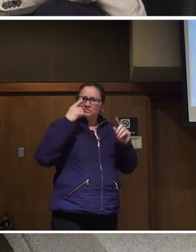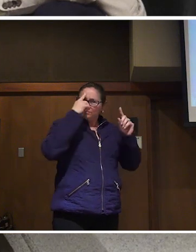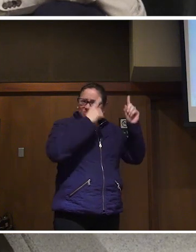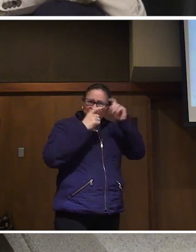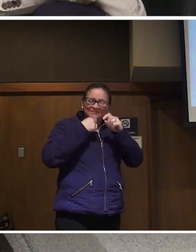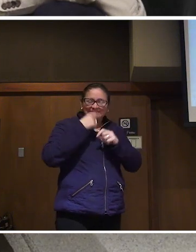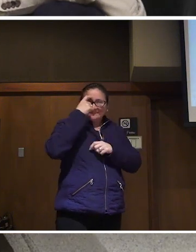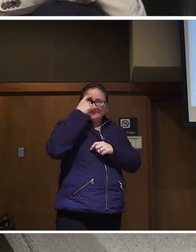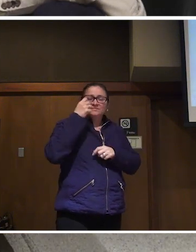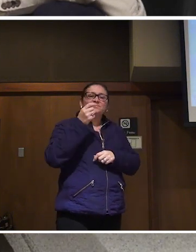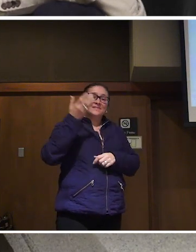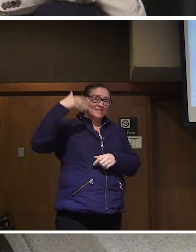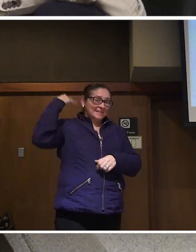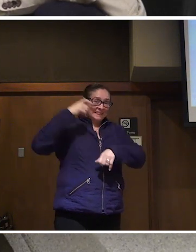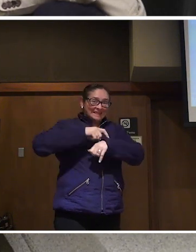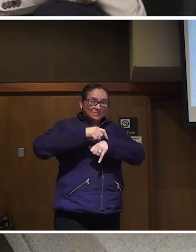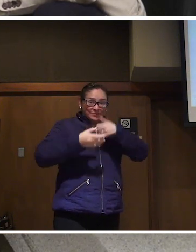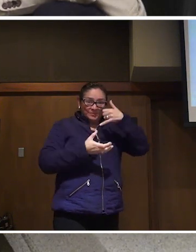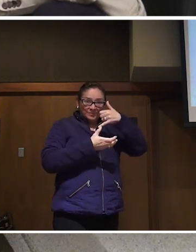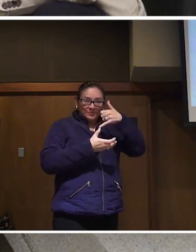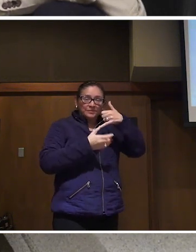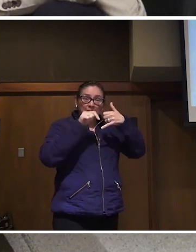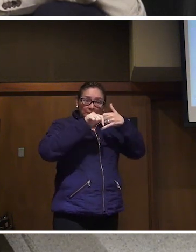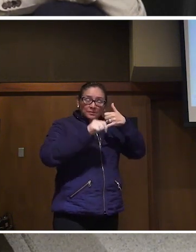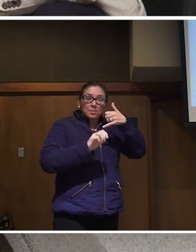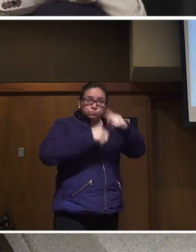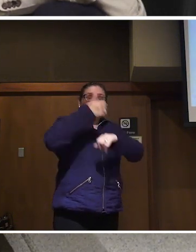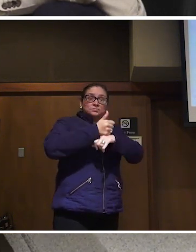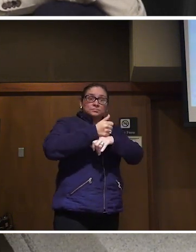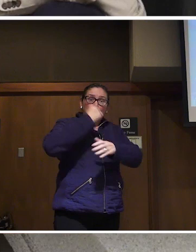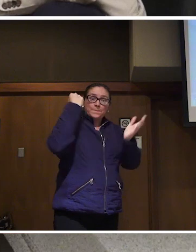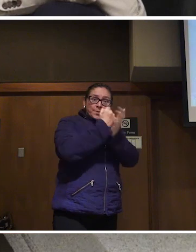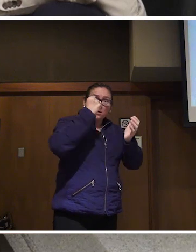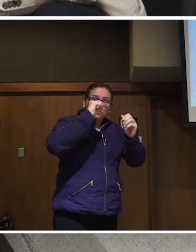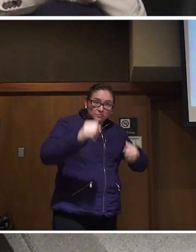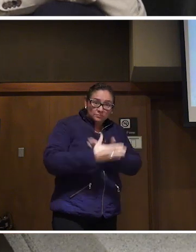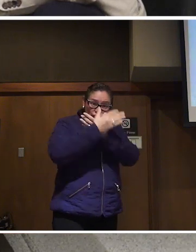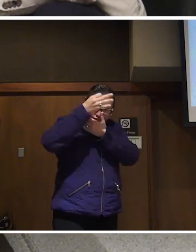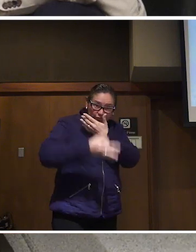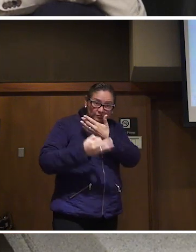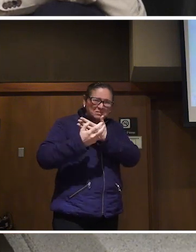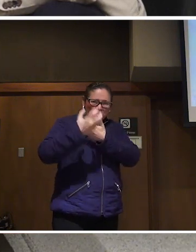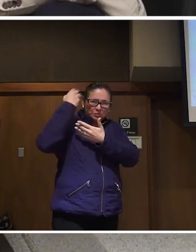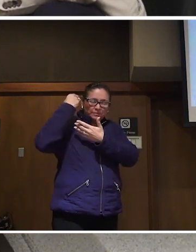Estoy muy interesada de estar acá y me gusta mucho tener esta información y quería consultar respecto